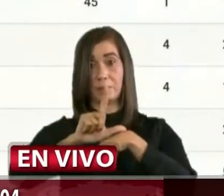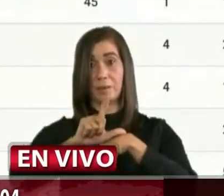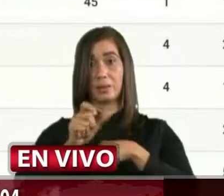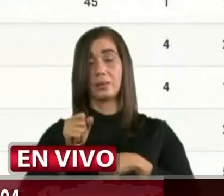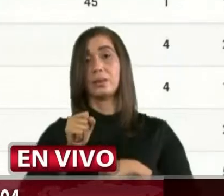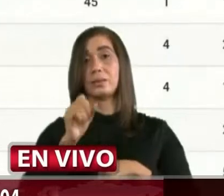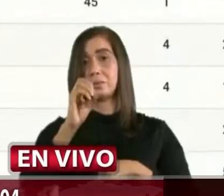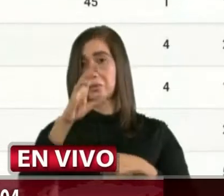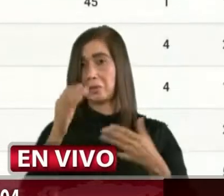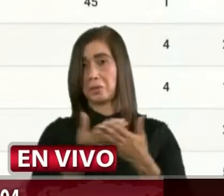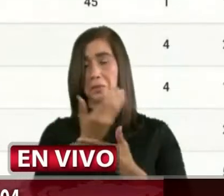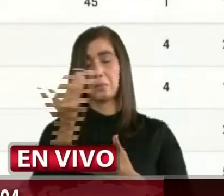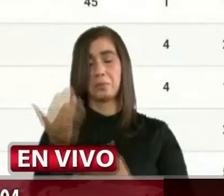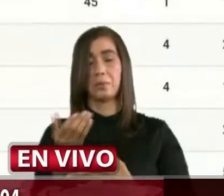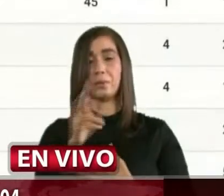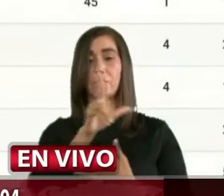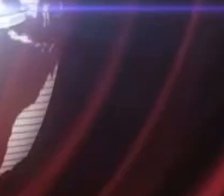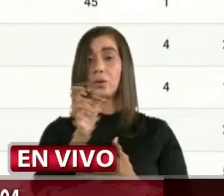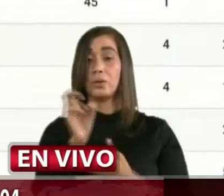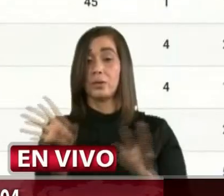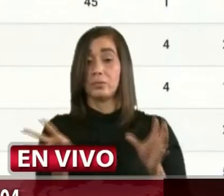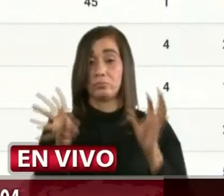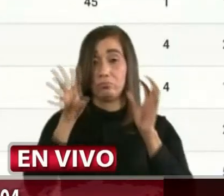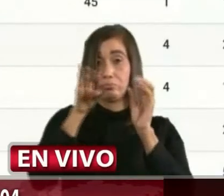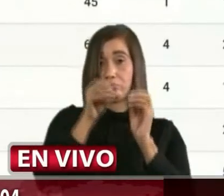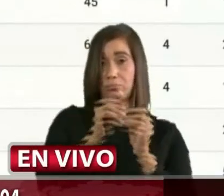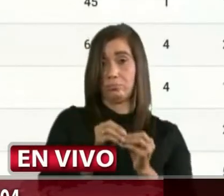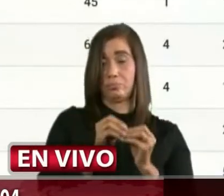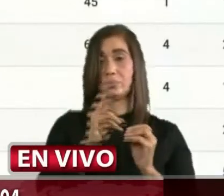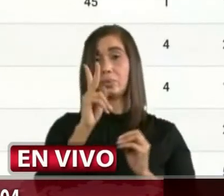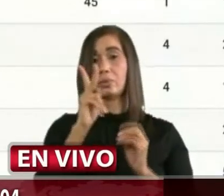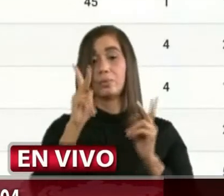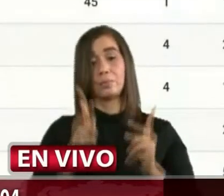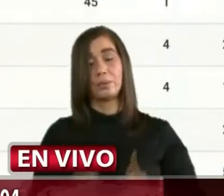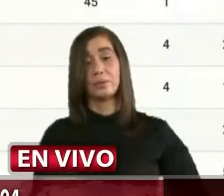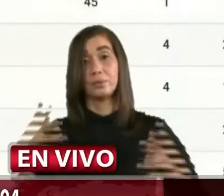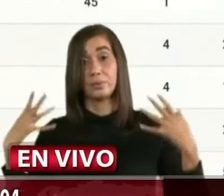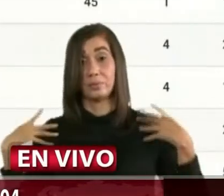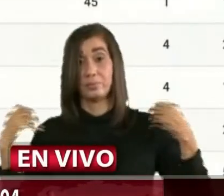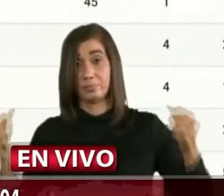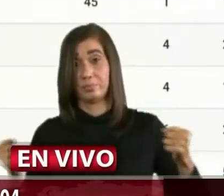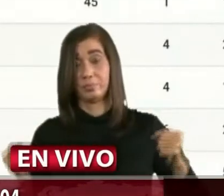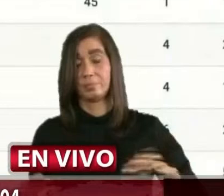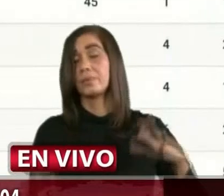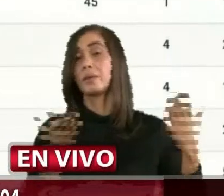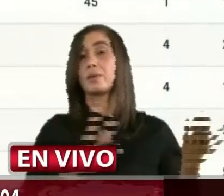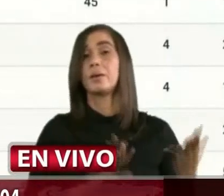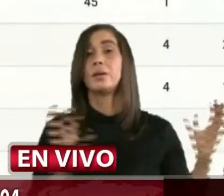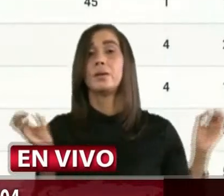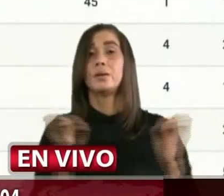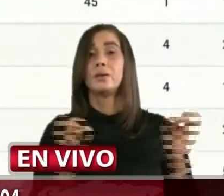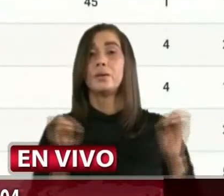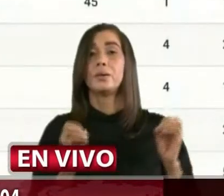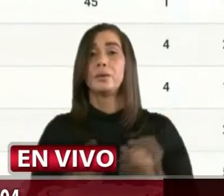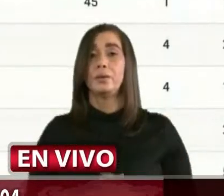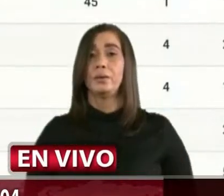0 casos nuevos, 30 acumulados, 2 recuperados, 0